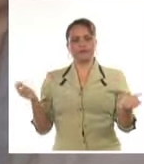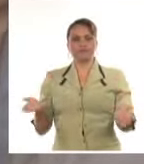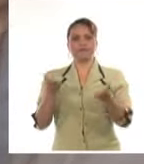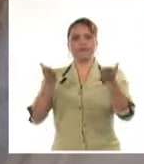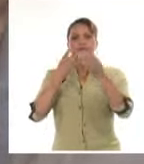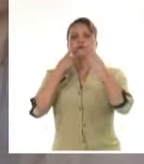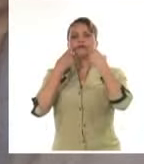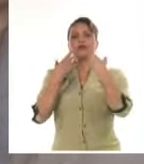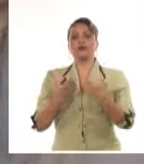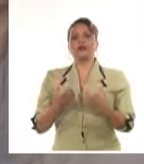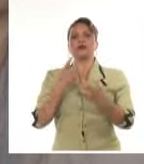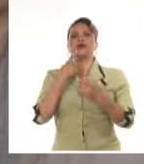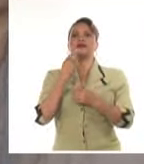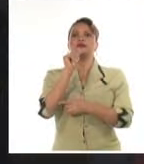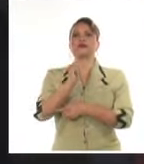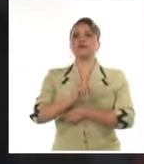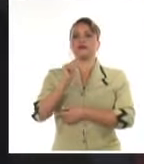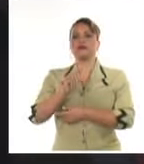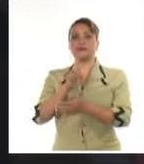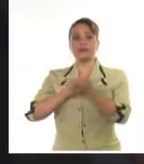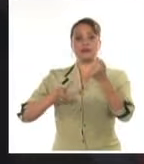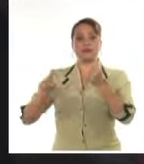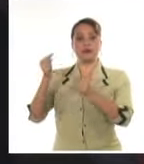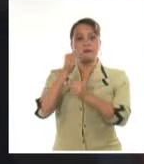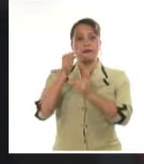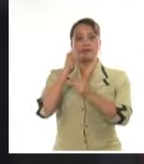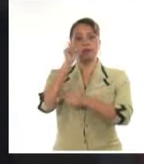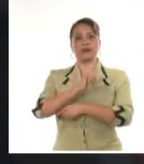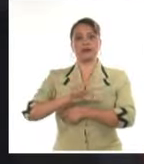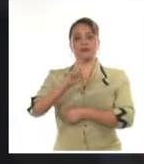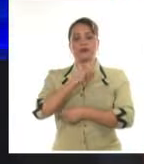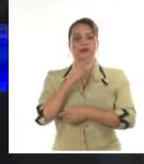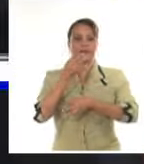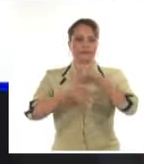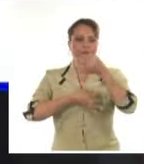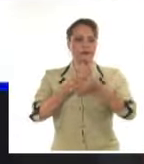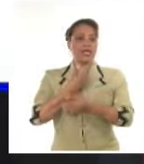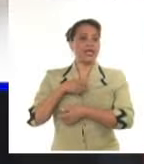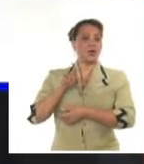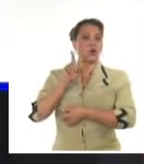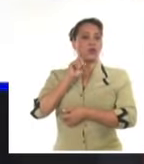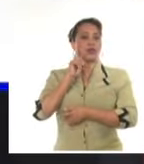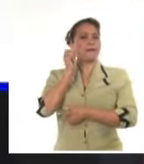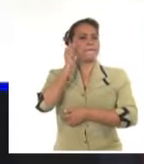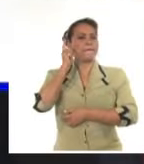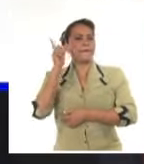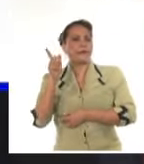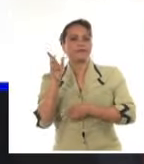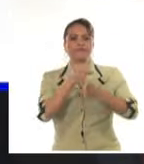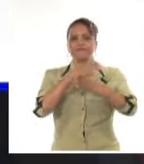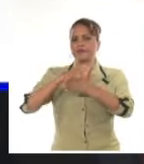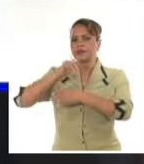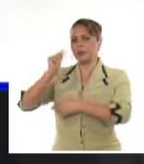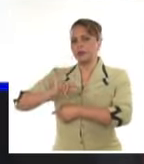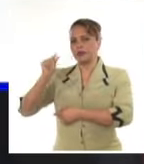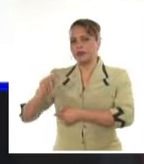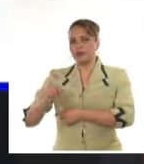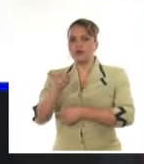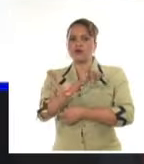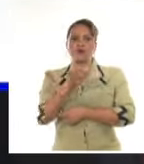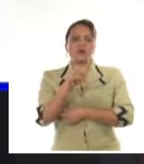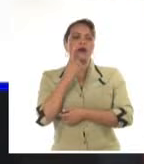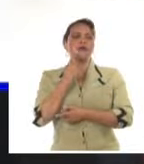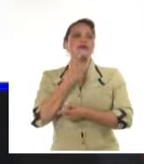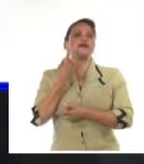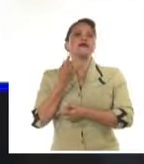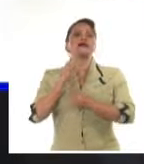importantes personalidades, sobre todo del Camagüey. Y oír las experiencias de otras personas y a la vez saber los